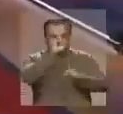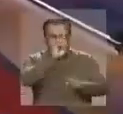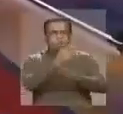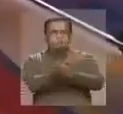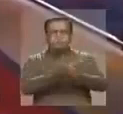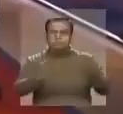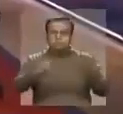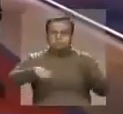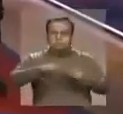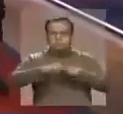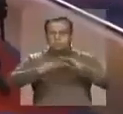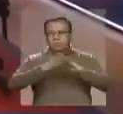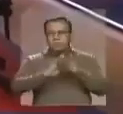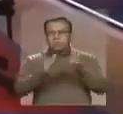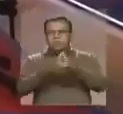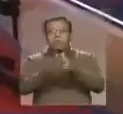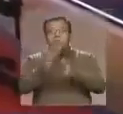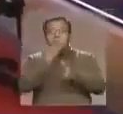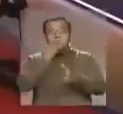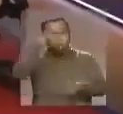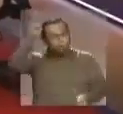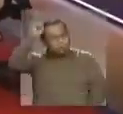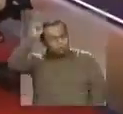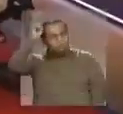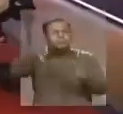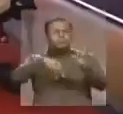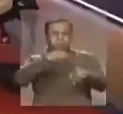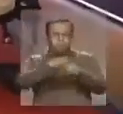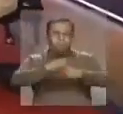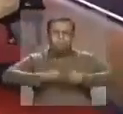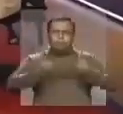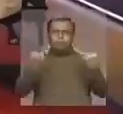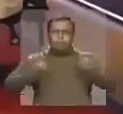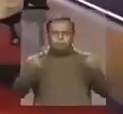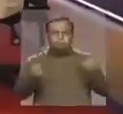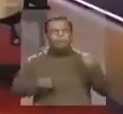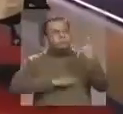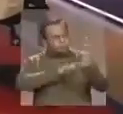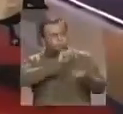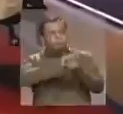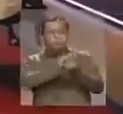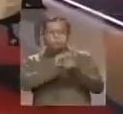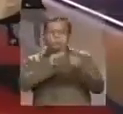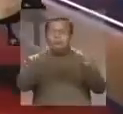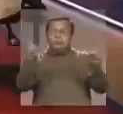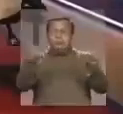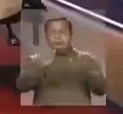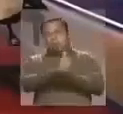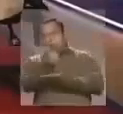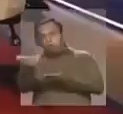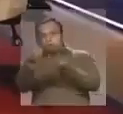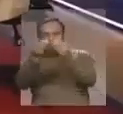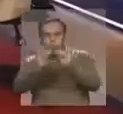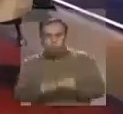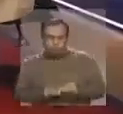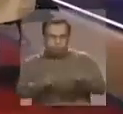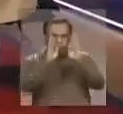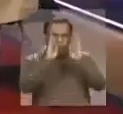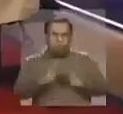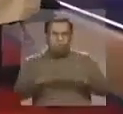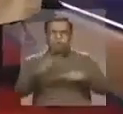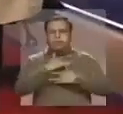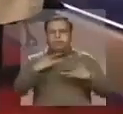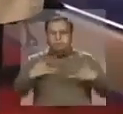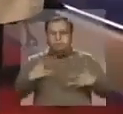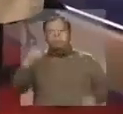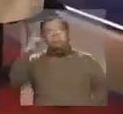diversidad étnica en un país como Colombia, pero también de encontrar una salida en otras formas de atención, como es la